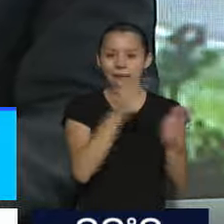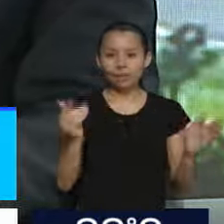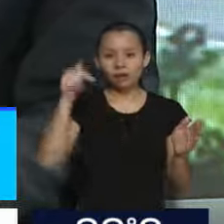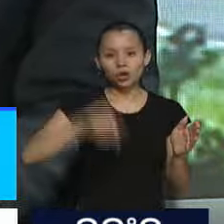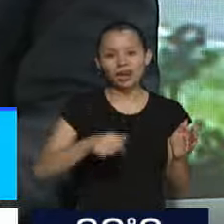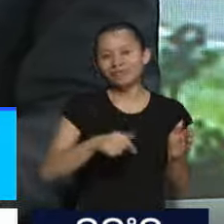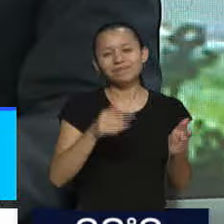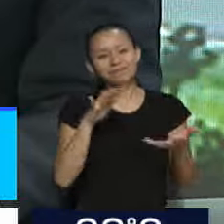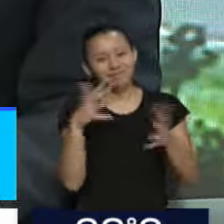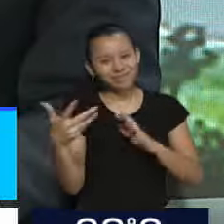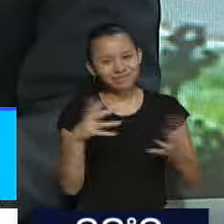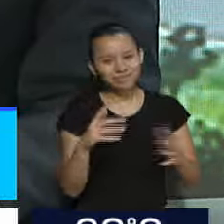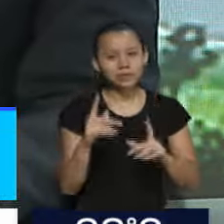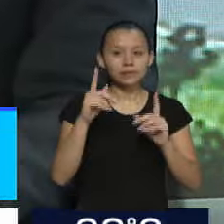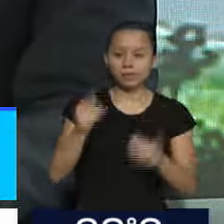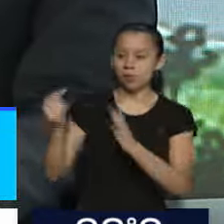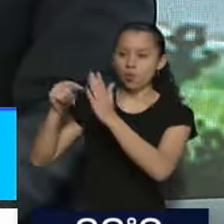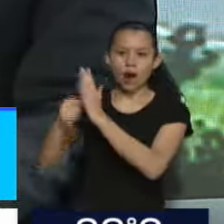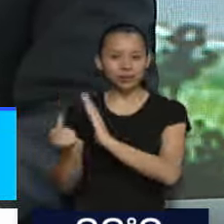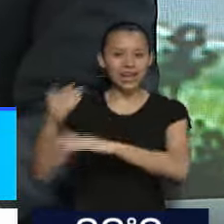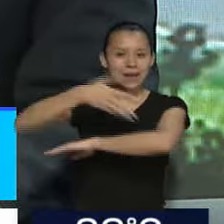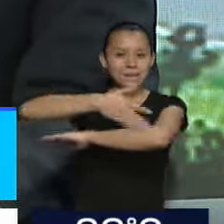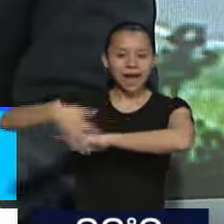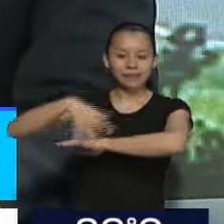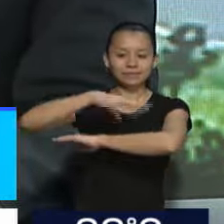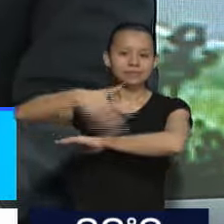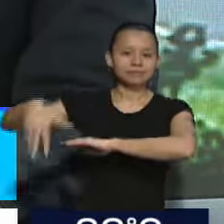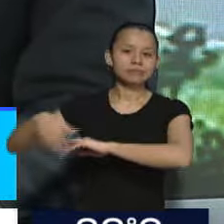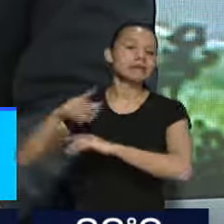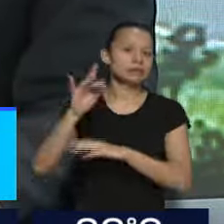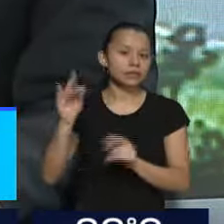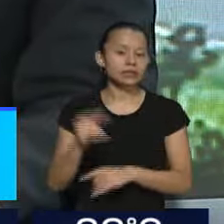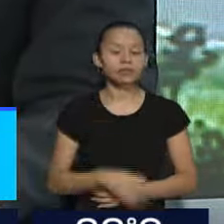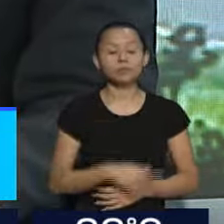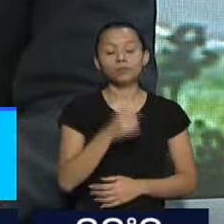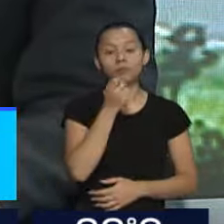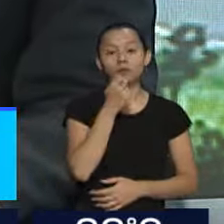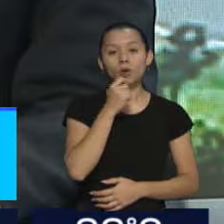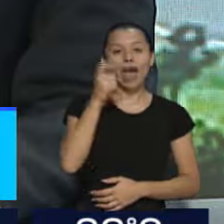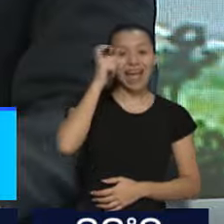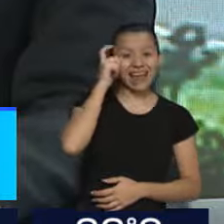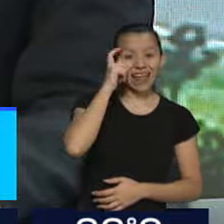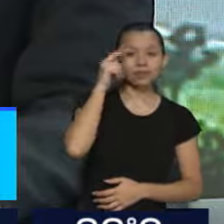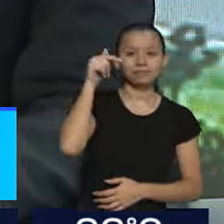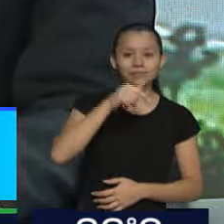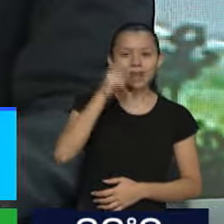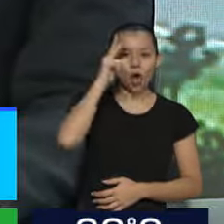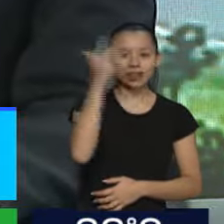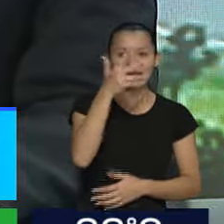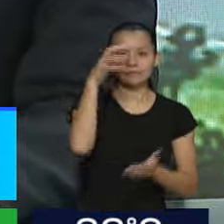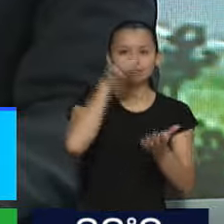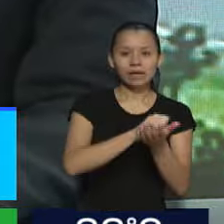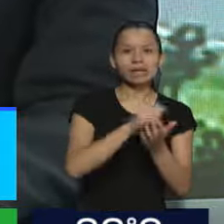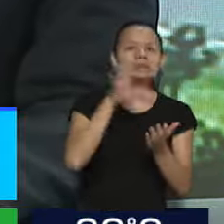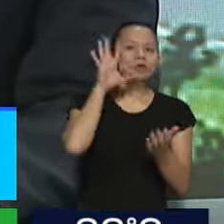gran parte de la costa argentina. La ocupación en la primera quincena de enero ha sido de un 50%. Estos números